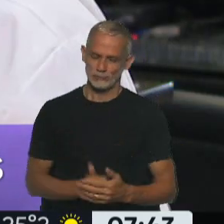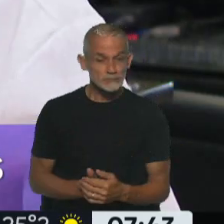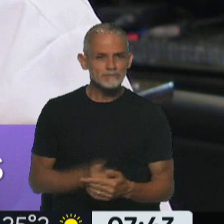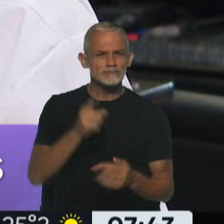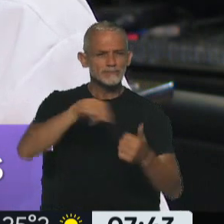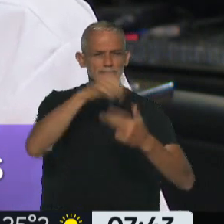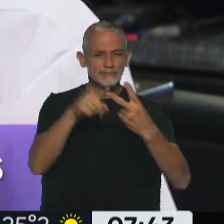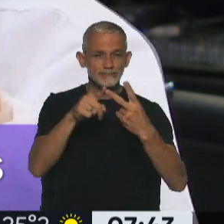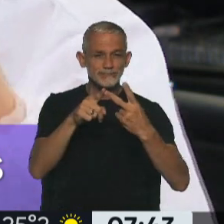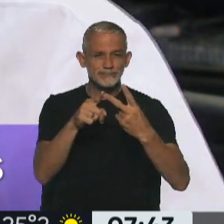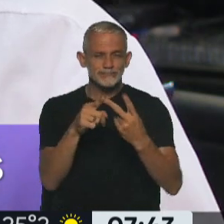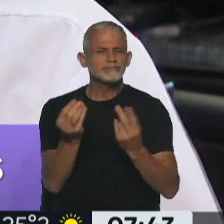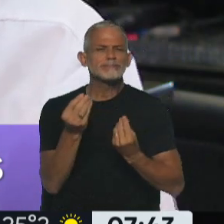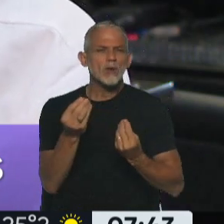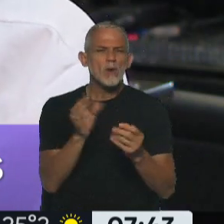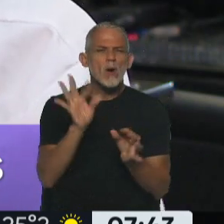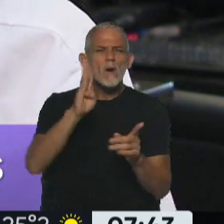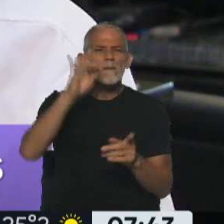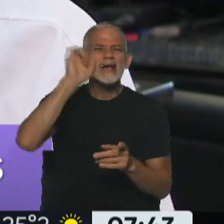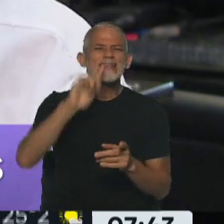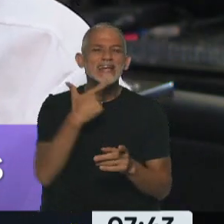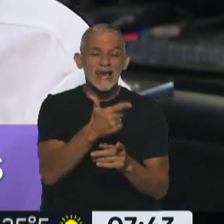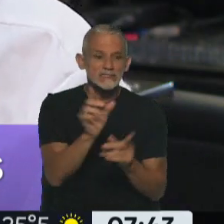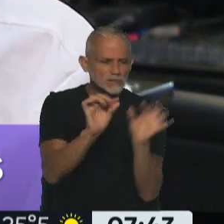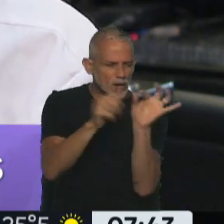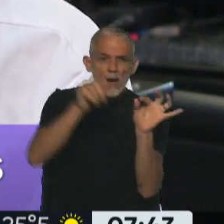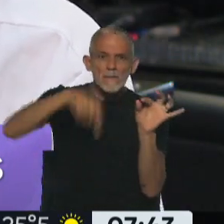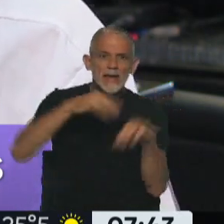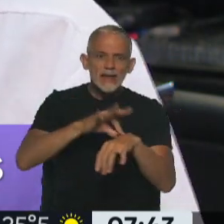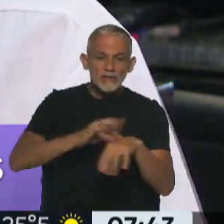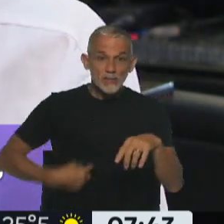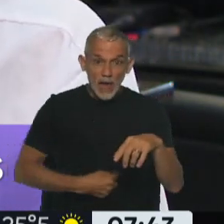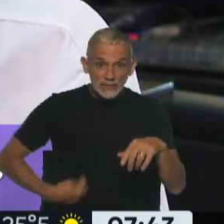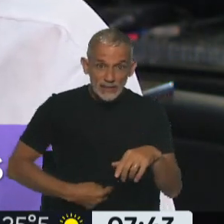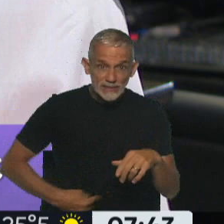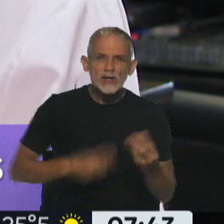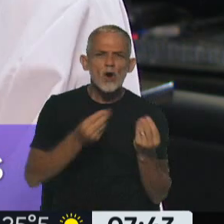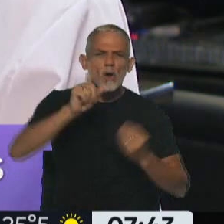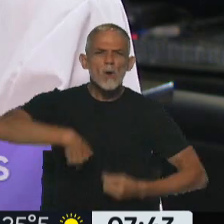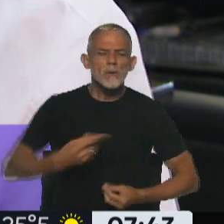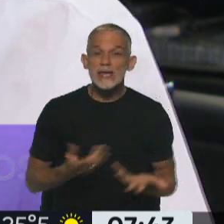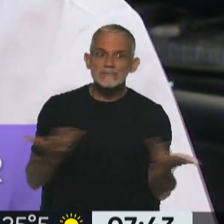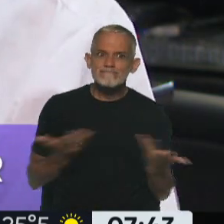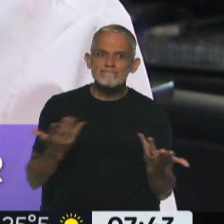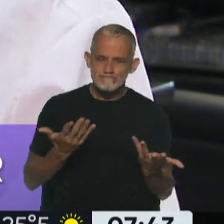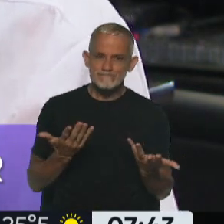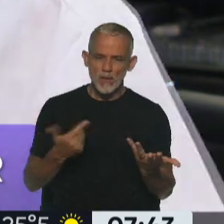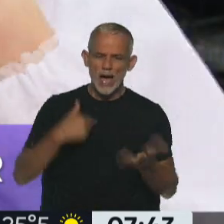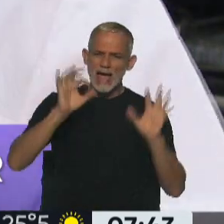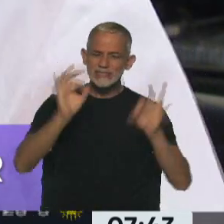otro lado entender qué bacterias son las responsables de producir estos compuestos en el intestino y Cómo se producen en qué condiciones nos